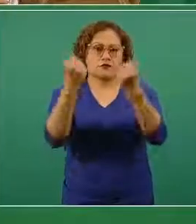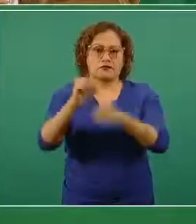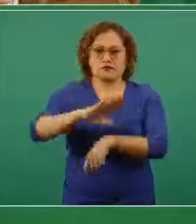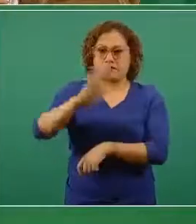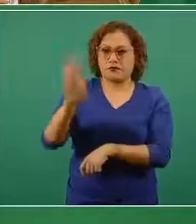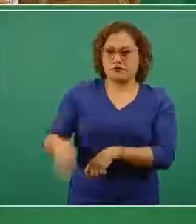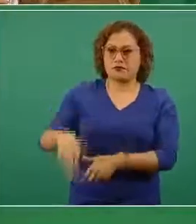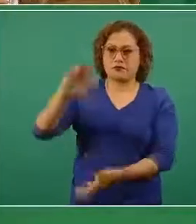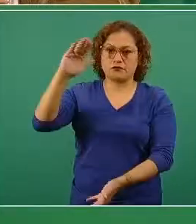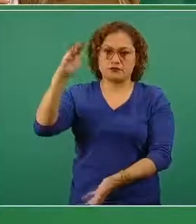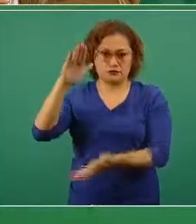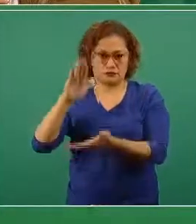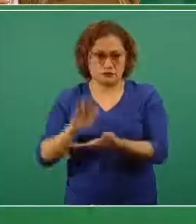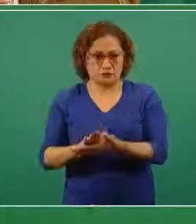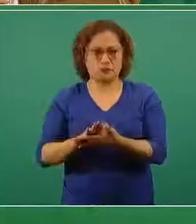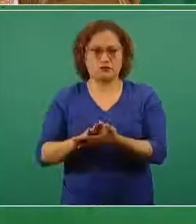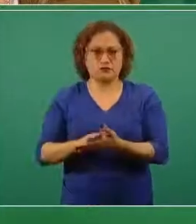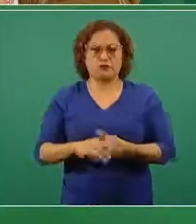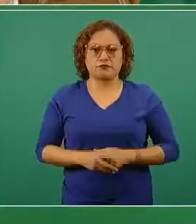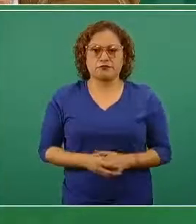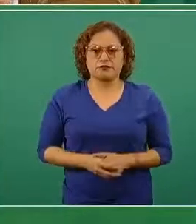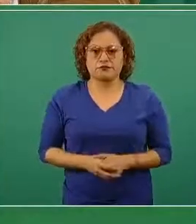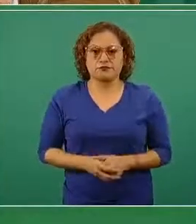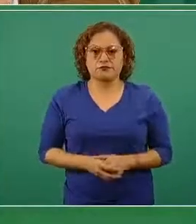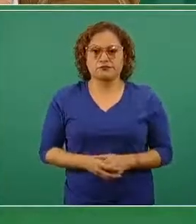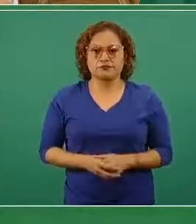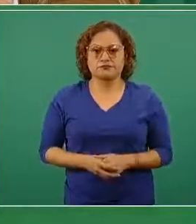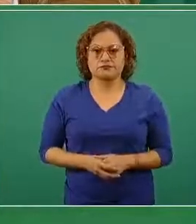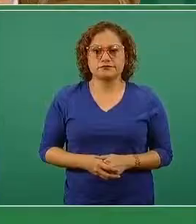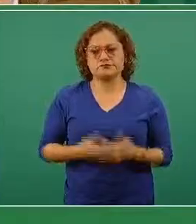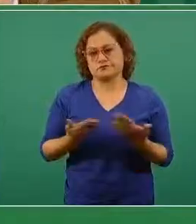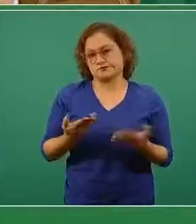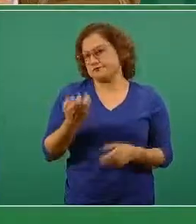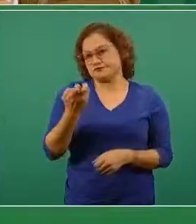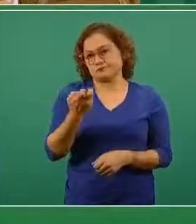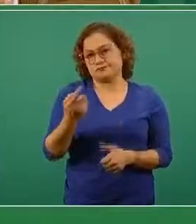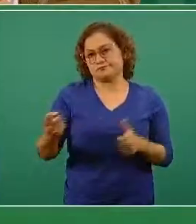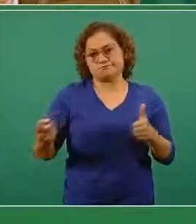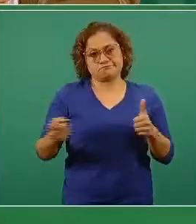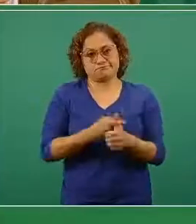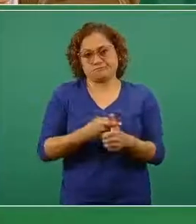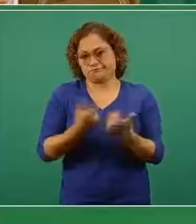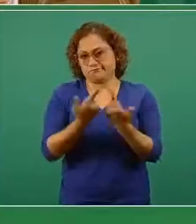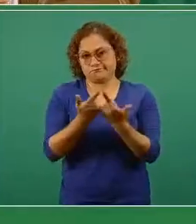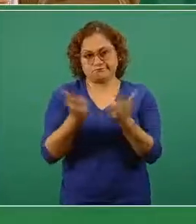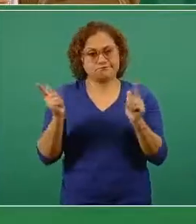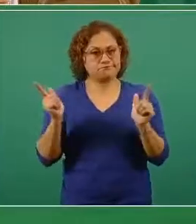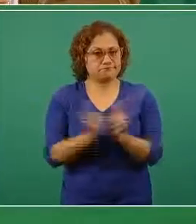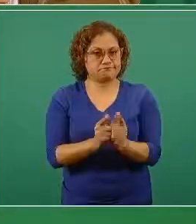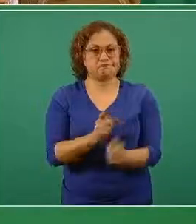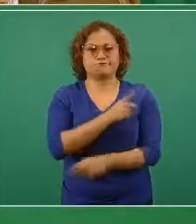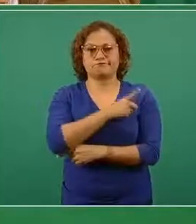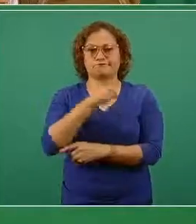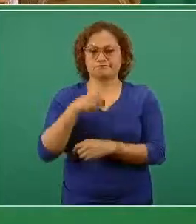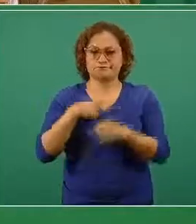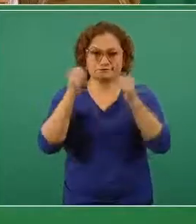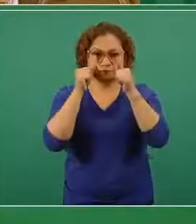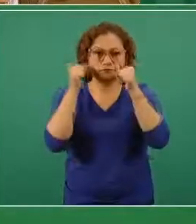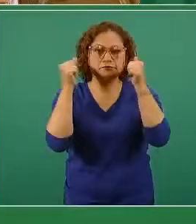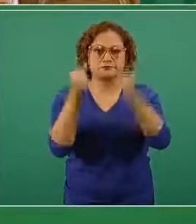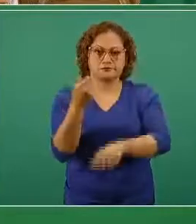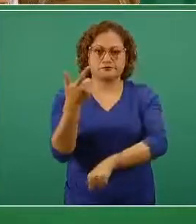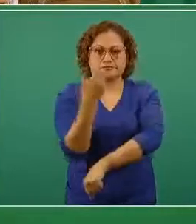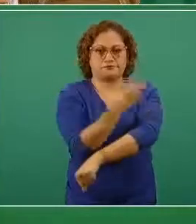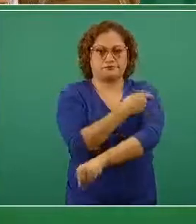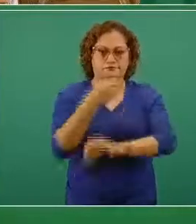la COVID-19, y que por lo mismo deben de ser los grupos que primeramente y de manera más oportuna se cubran con